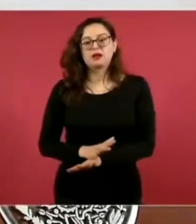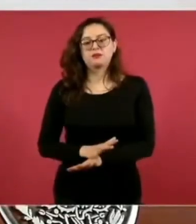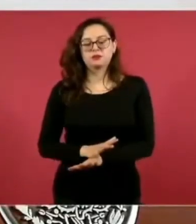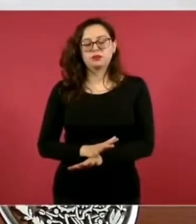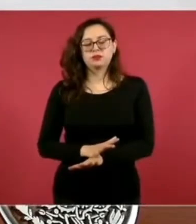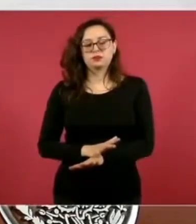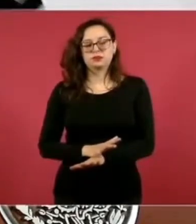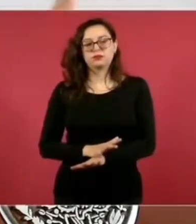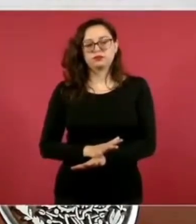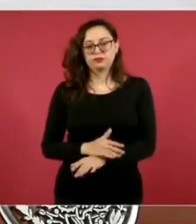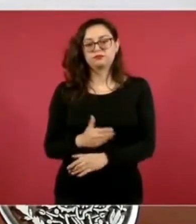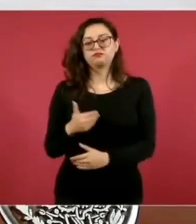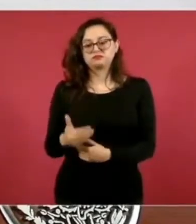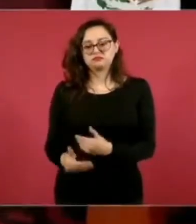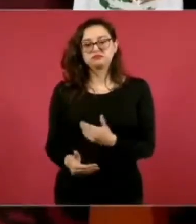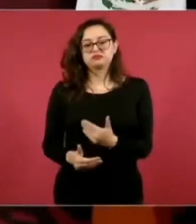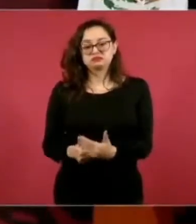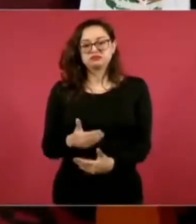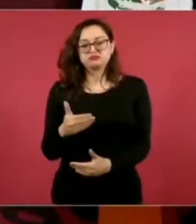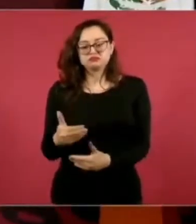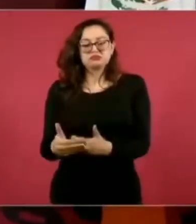Y es lo que se tiene